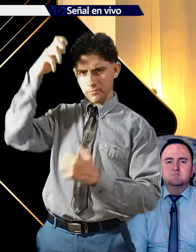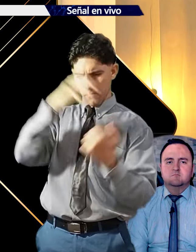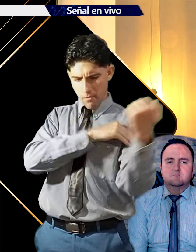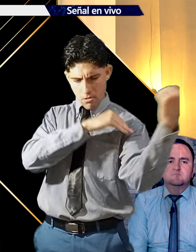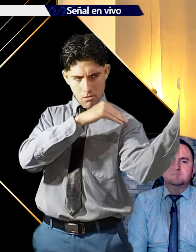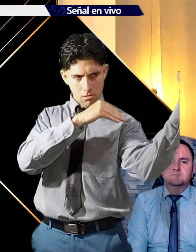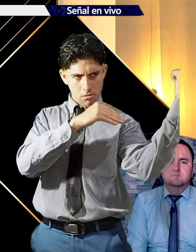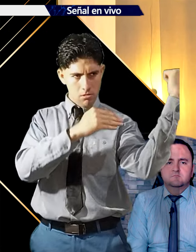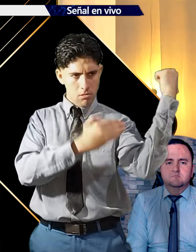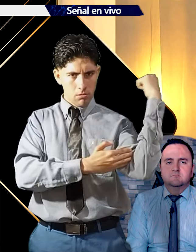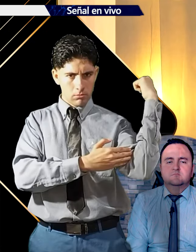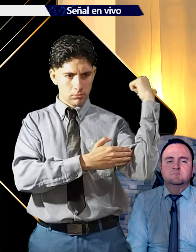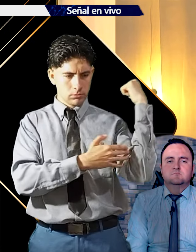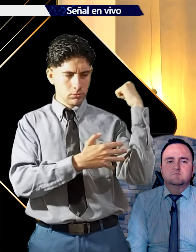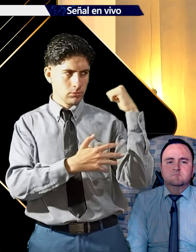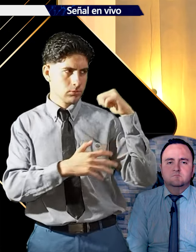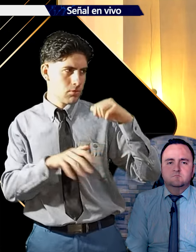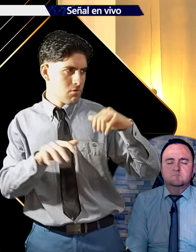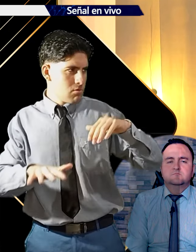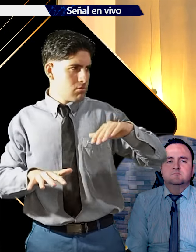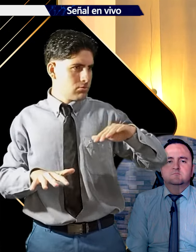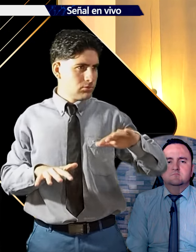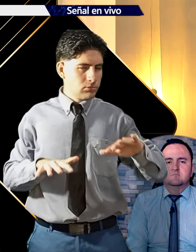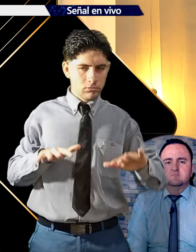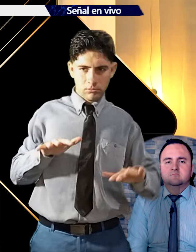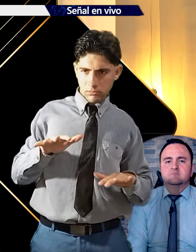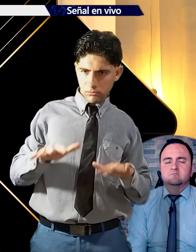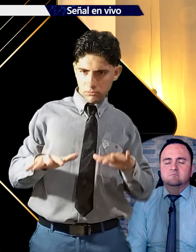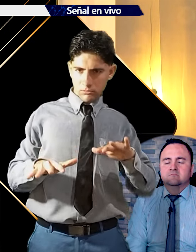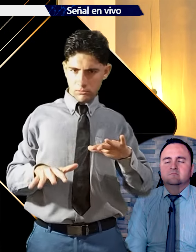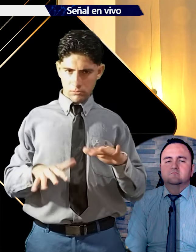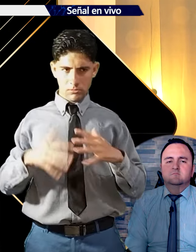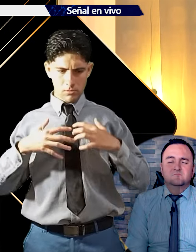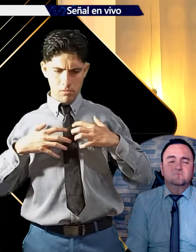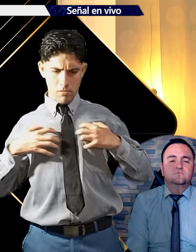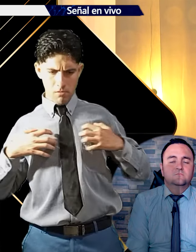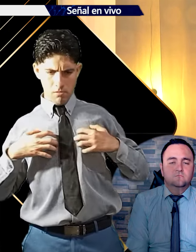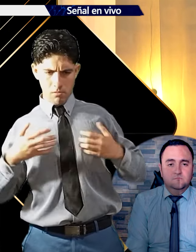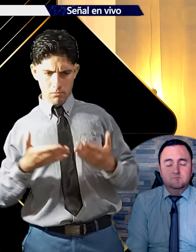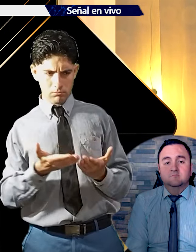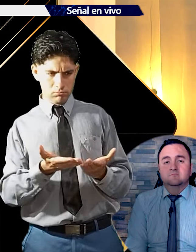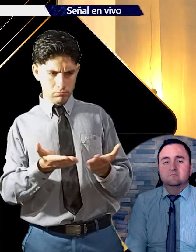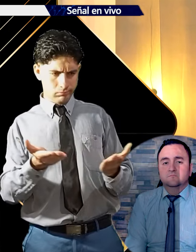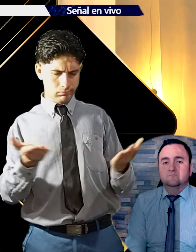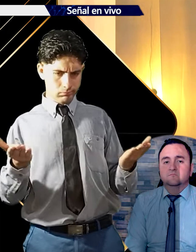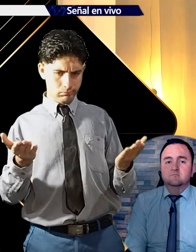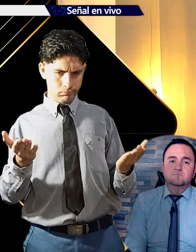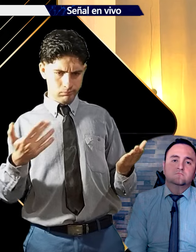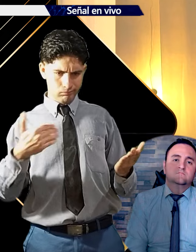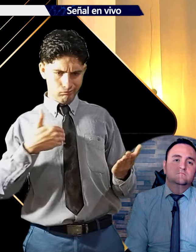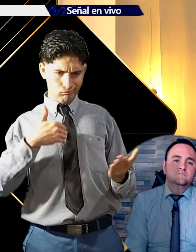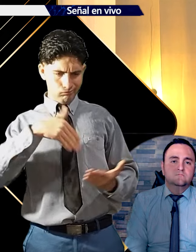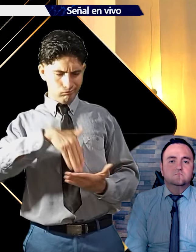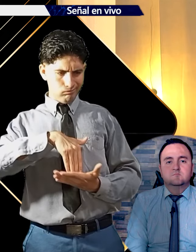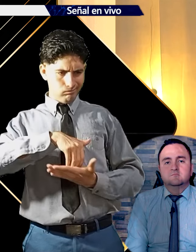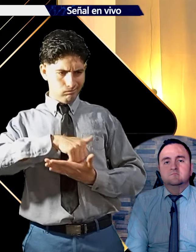dice: el león fuerte entre todos los animales que